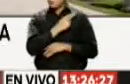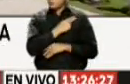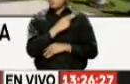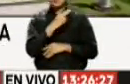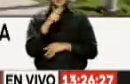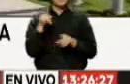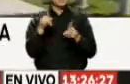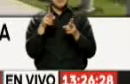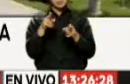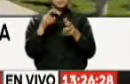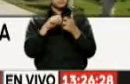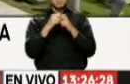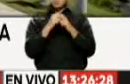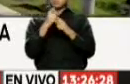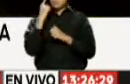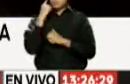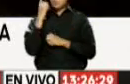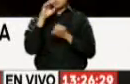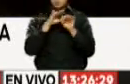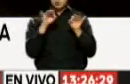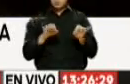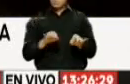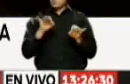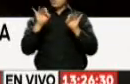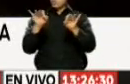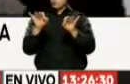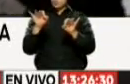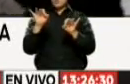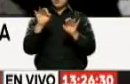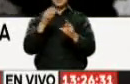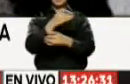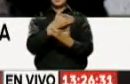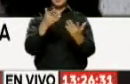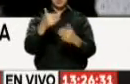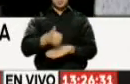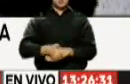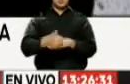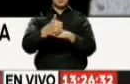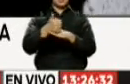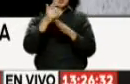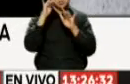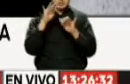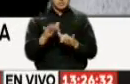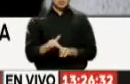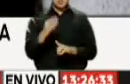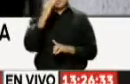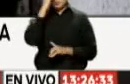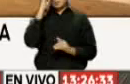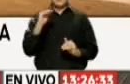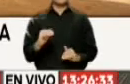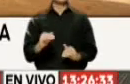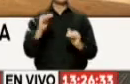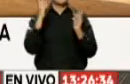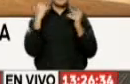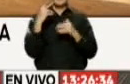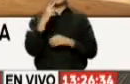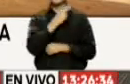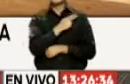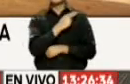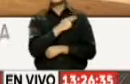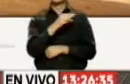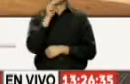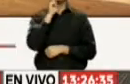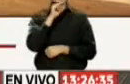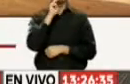se registran irregularidades en la entrega de títulos que ya están en manos de las autoridades de la Secretaría de Educación Superior. De la Universidad de Manta y